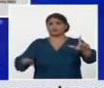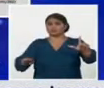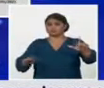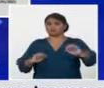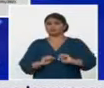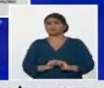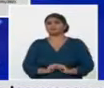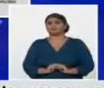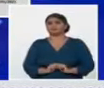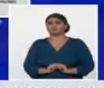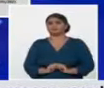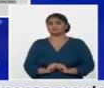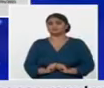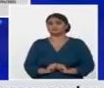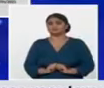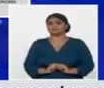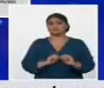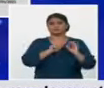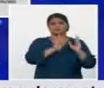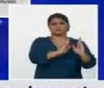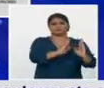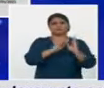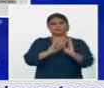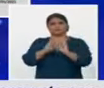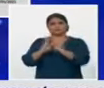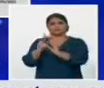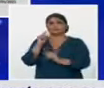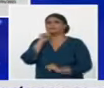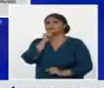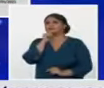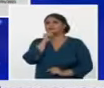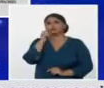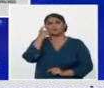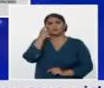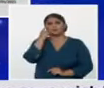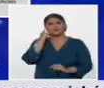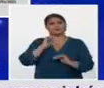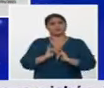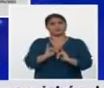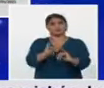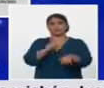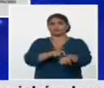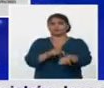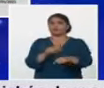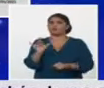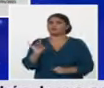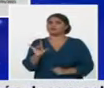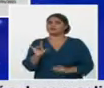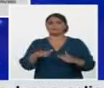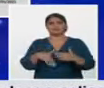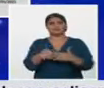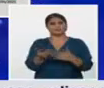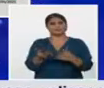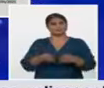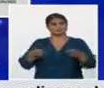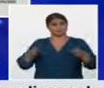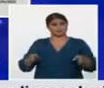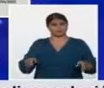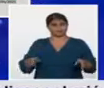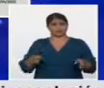roja, donde se ve el comportamiento en los últimos 15 días de los casos